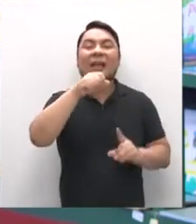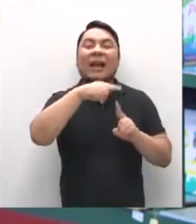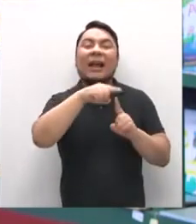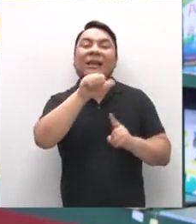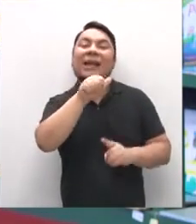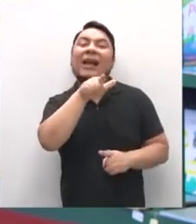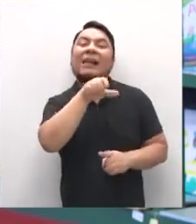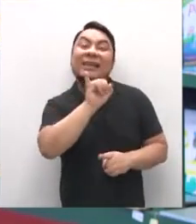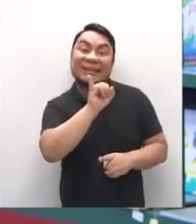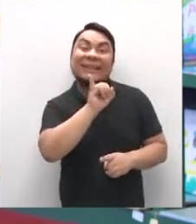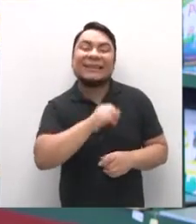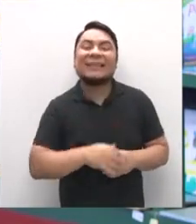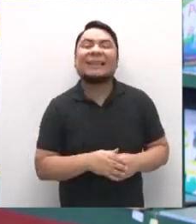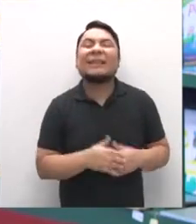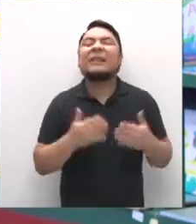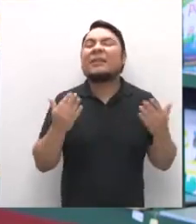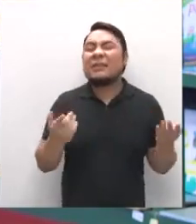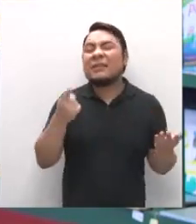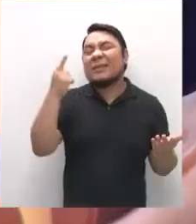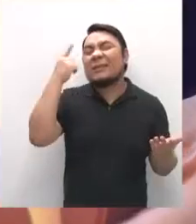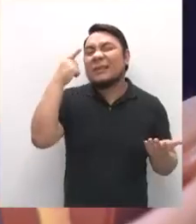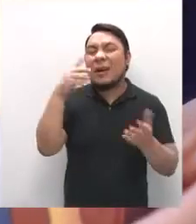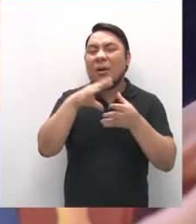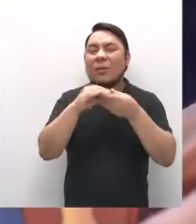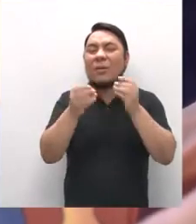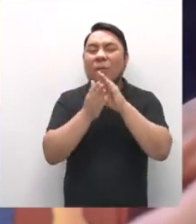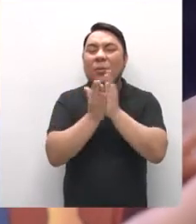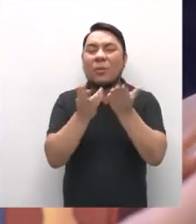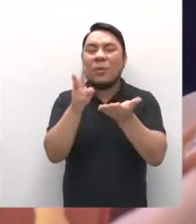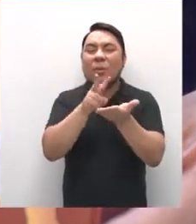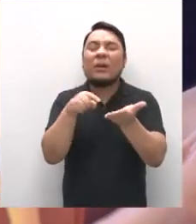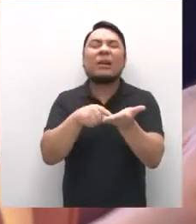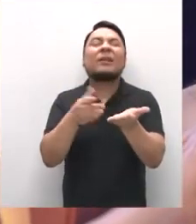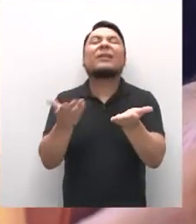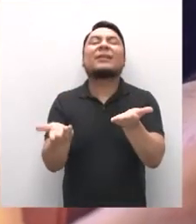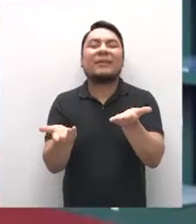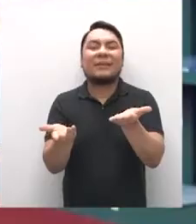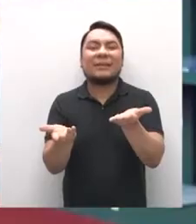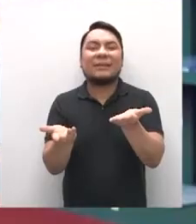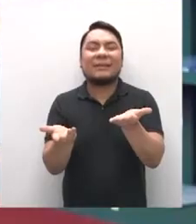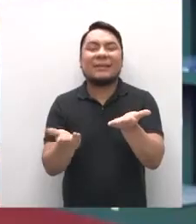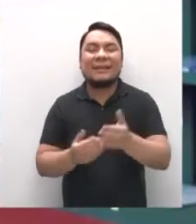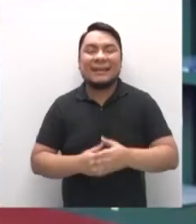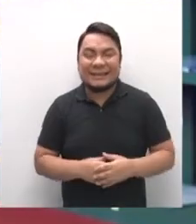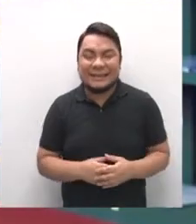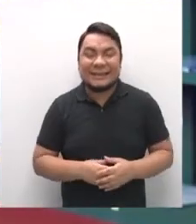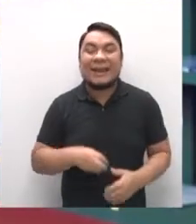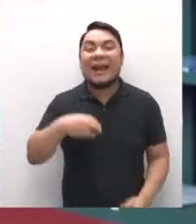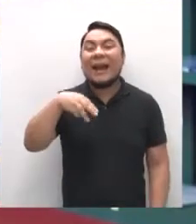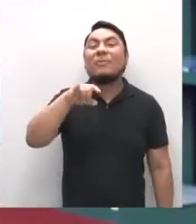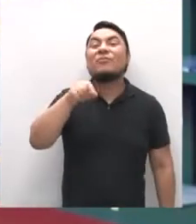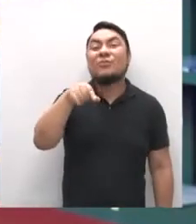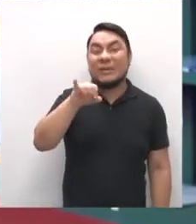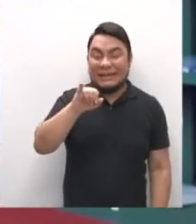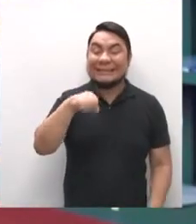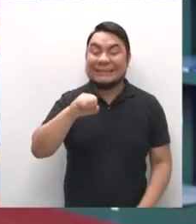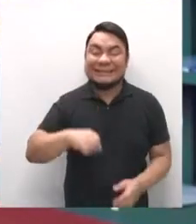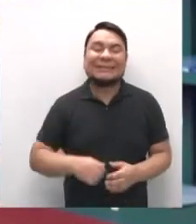Sejuro Aliaga. ¿De qué creen que trata este cuento? ¿Ah? El Muki, sí.